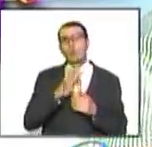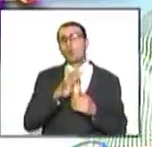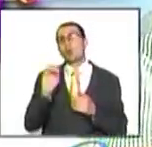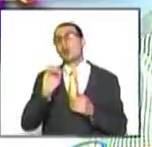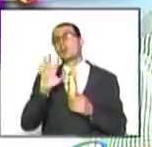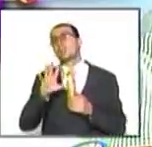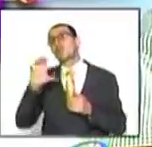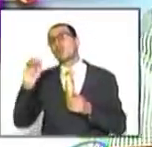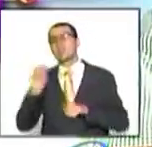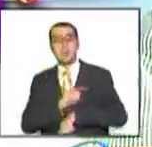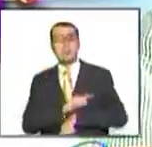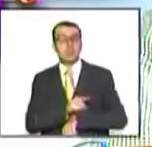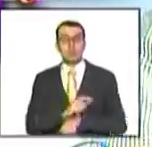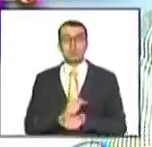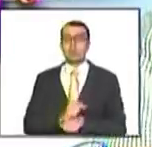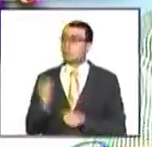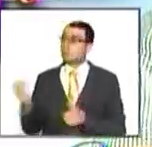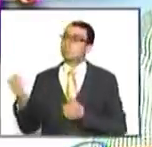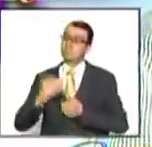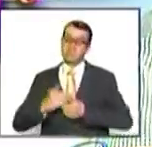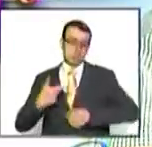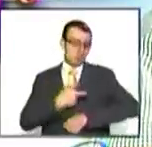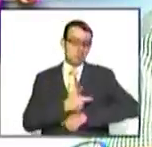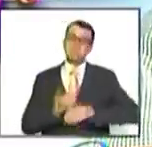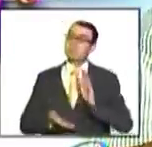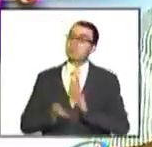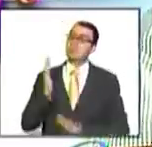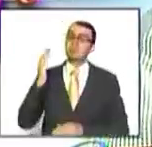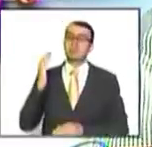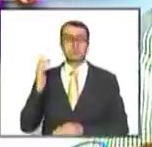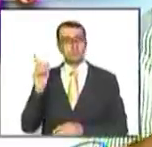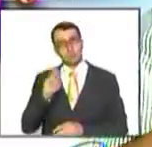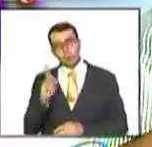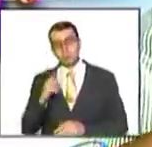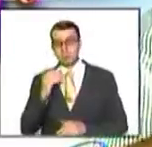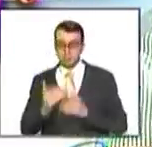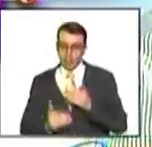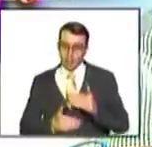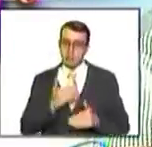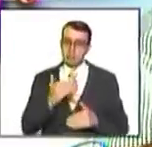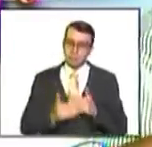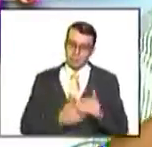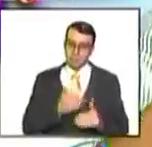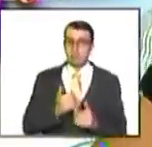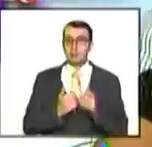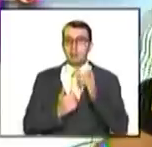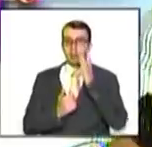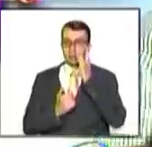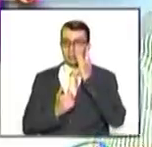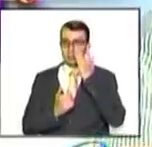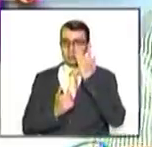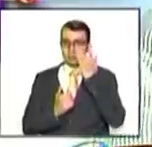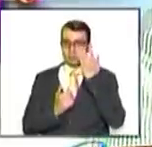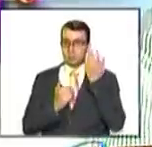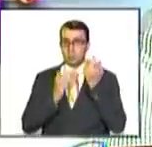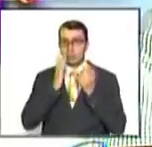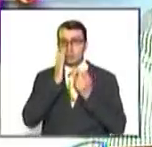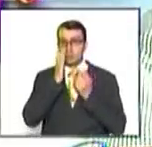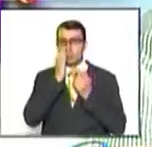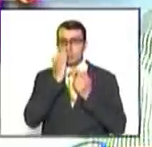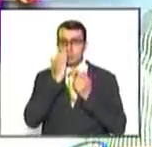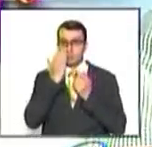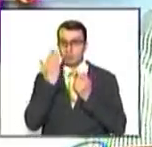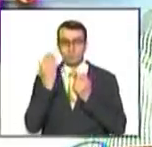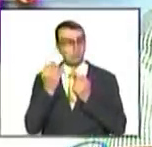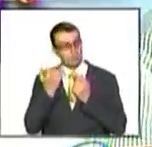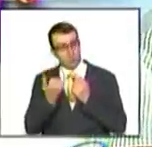minutos, no es una terapia que llegamos, le ponemos el plasma y usted se fue, no. Hay que hacer que esas articulaciones queden